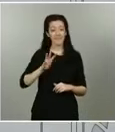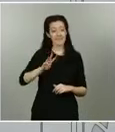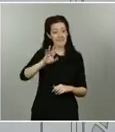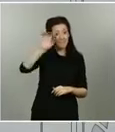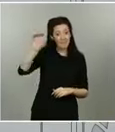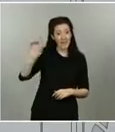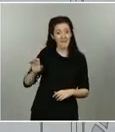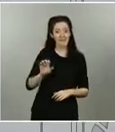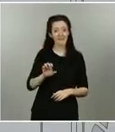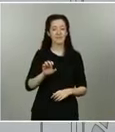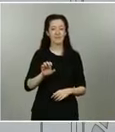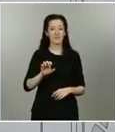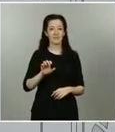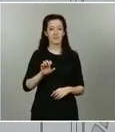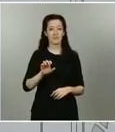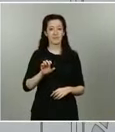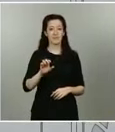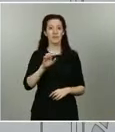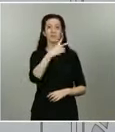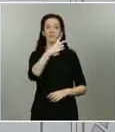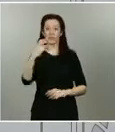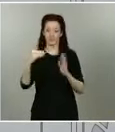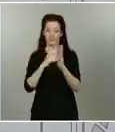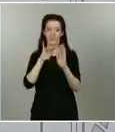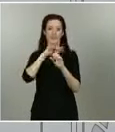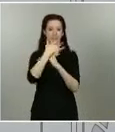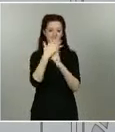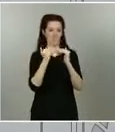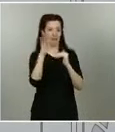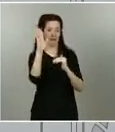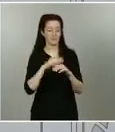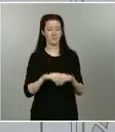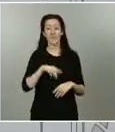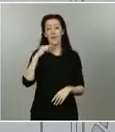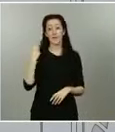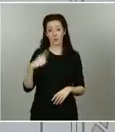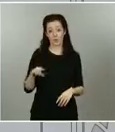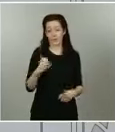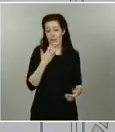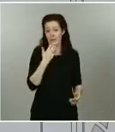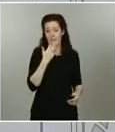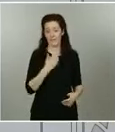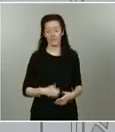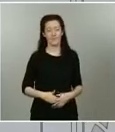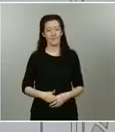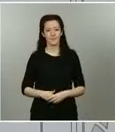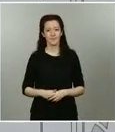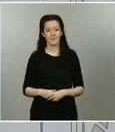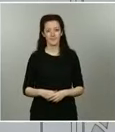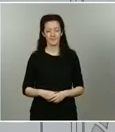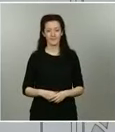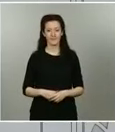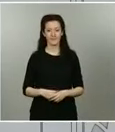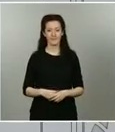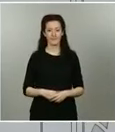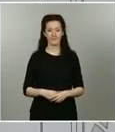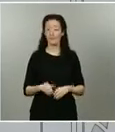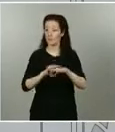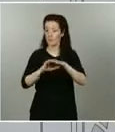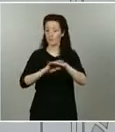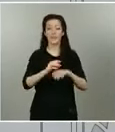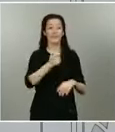presentan casos por encima de los 200.000. Rusia es uno de ellos. Tenemos una evolución, perdón, Reino Unido es uno de